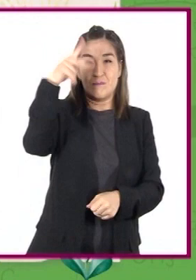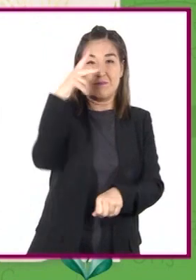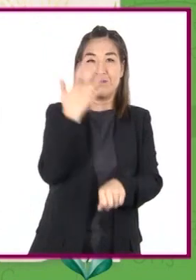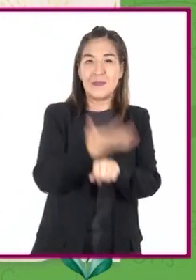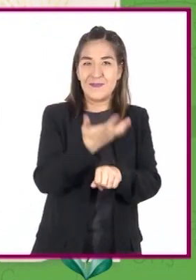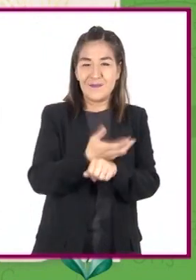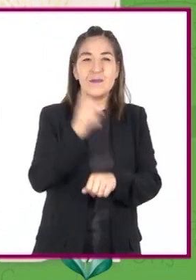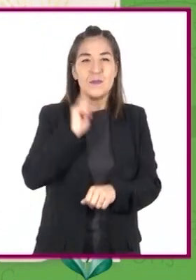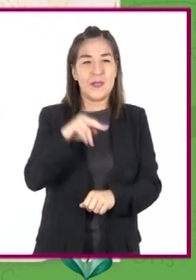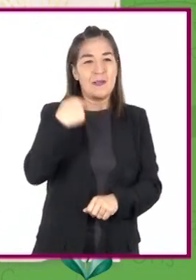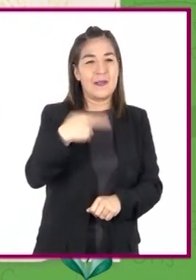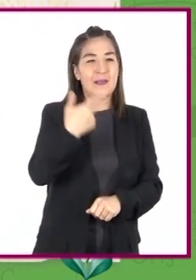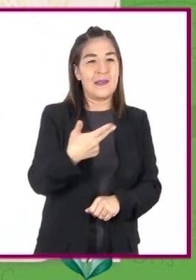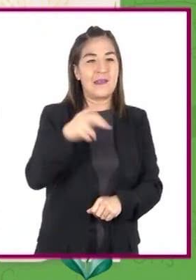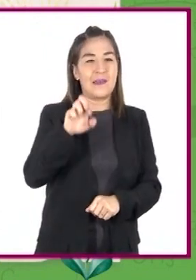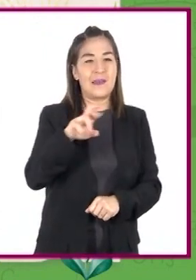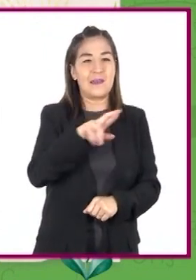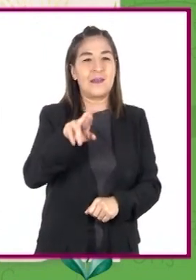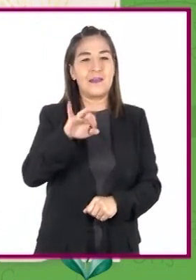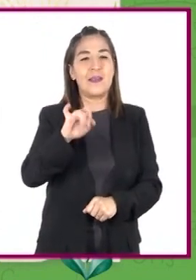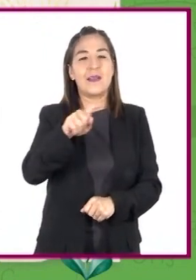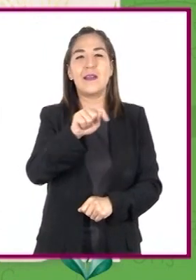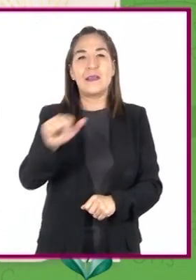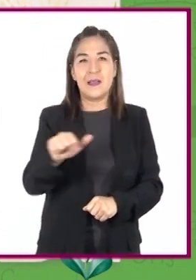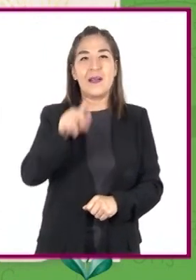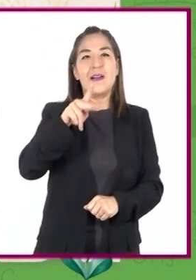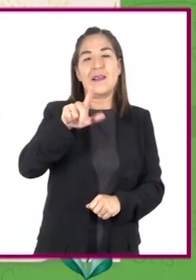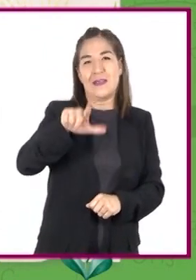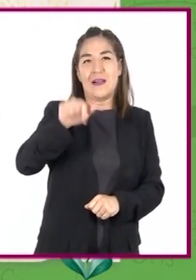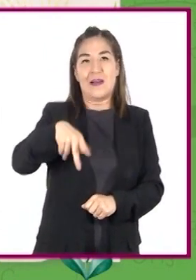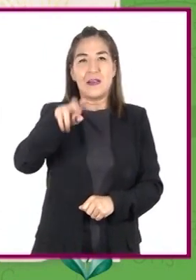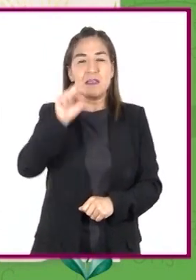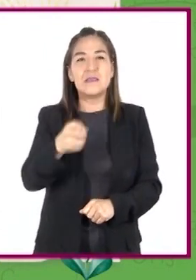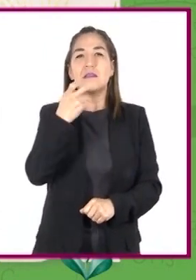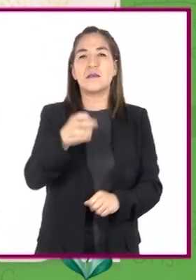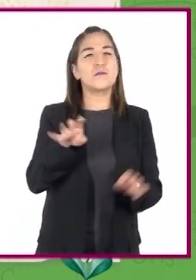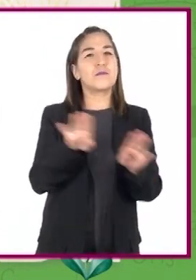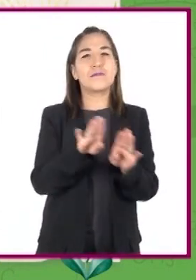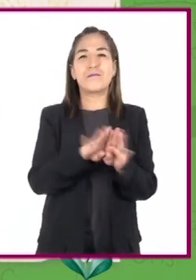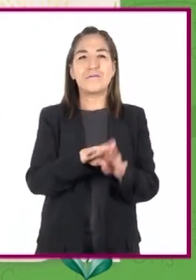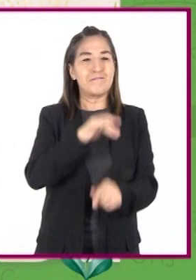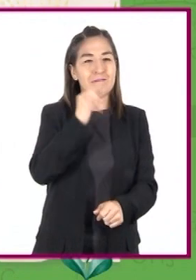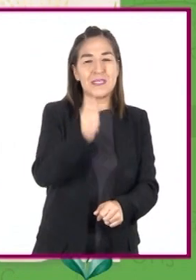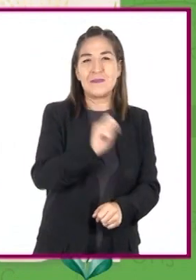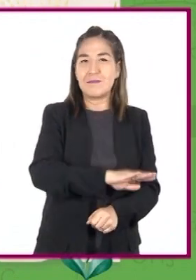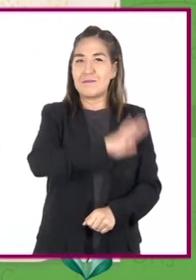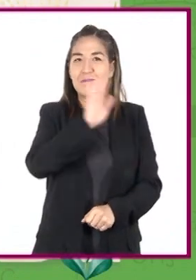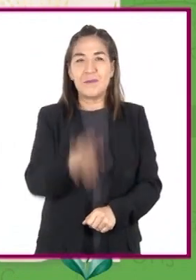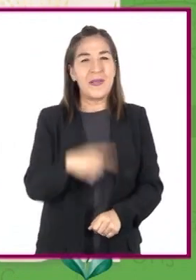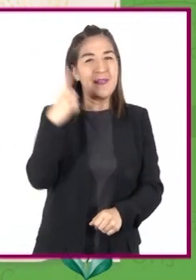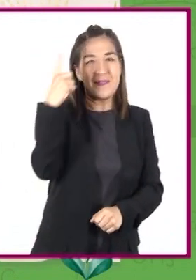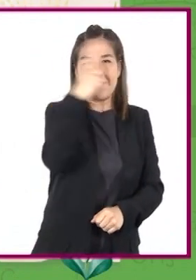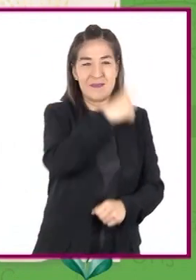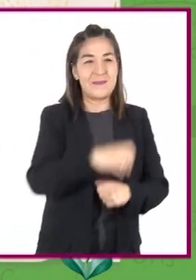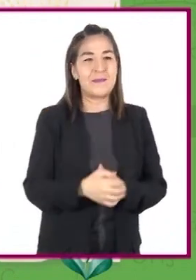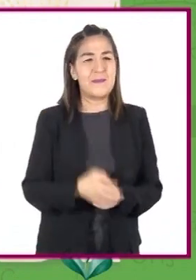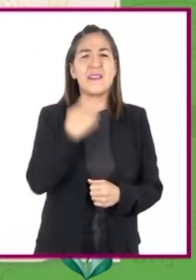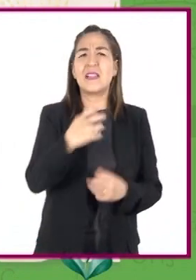estadounidense llamada Henrietta Lacks alcanzó literalmente la inmortalidad. Todo comenzó